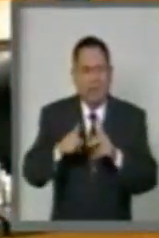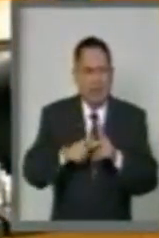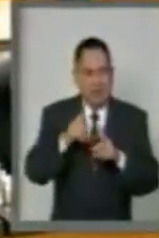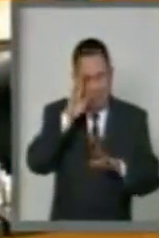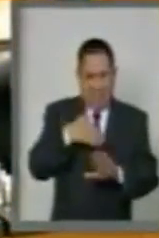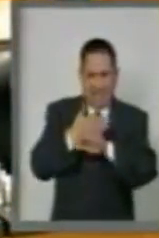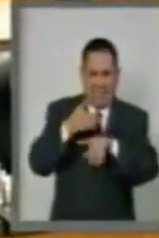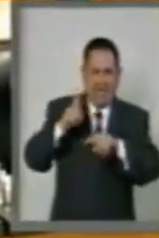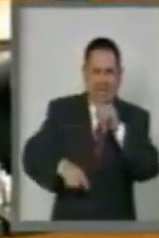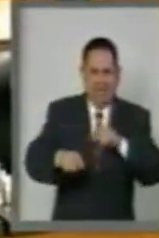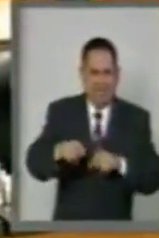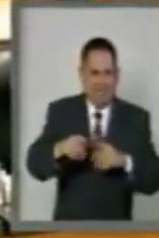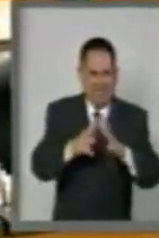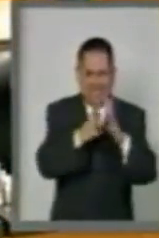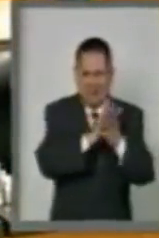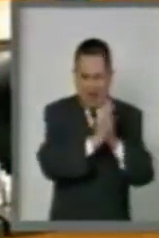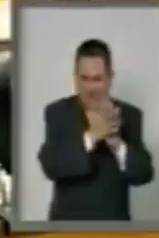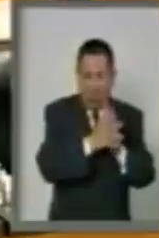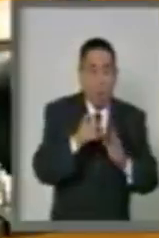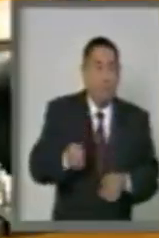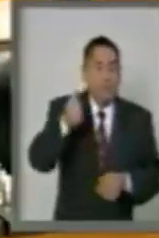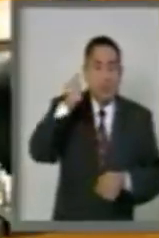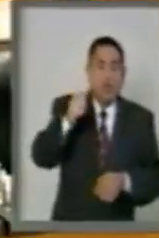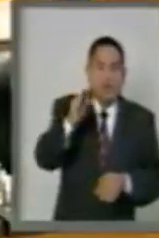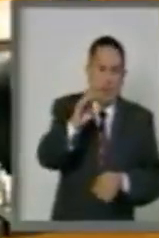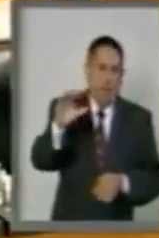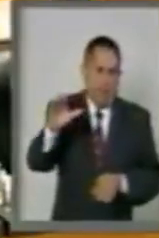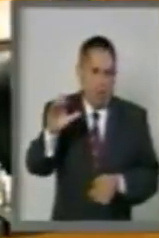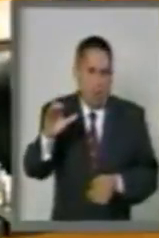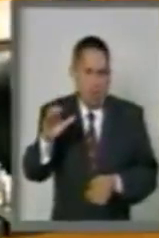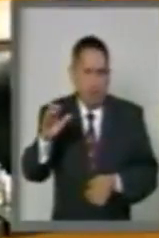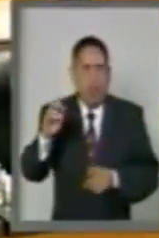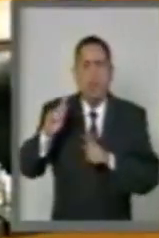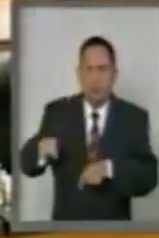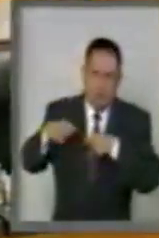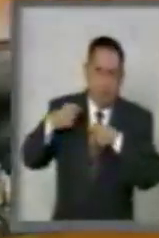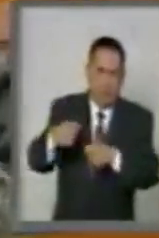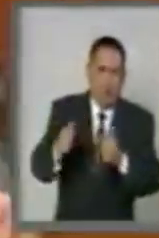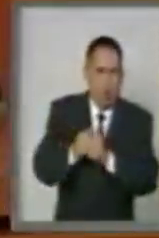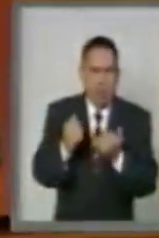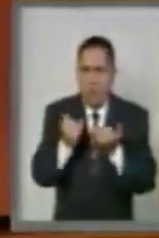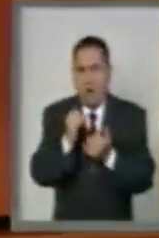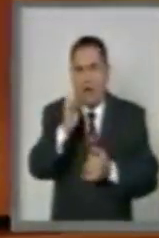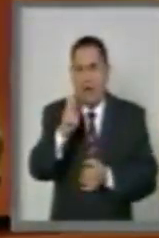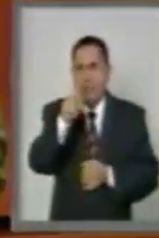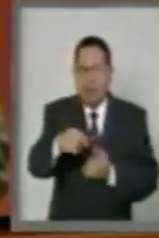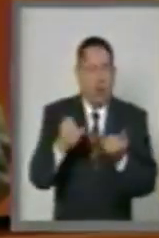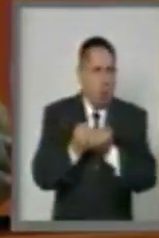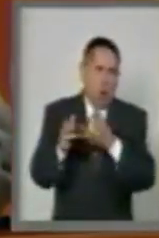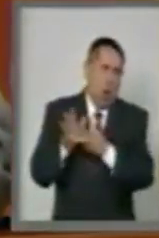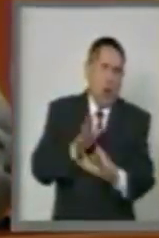contra el narco fue Calderón, pero lo siguió alegremente Peña Nieto.